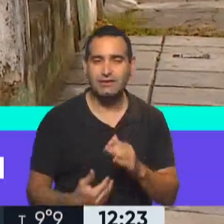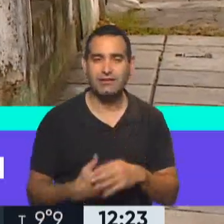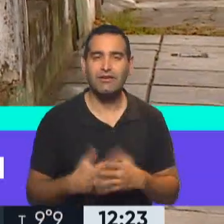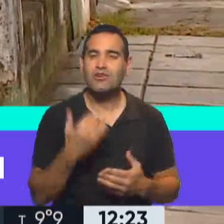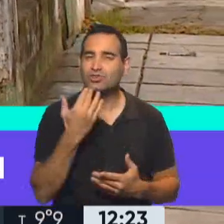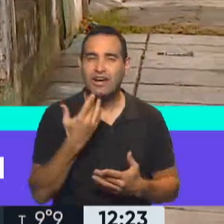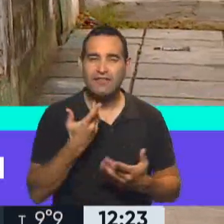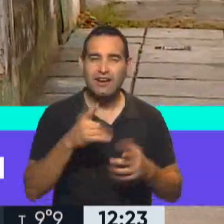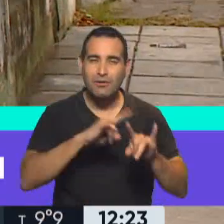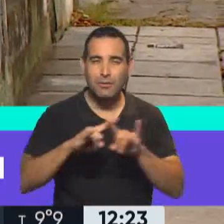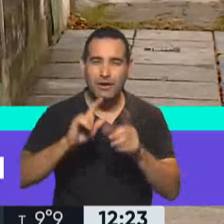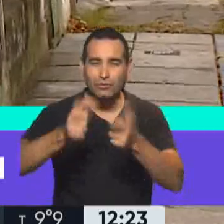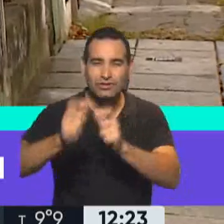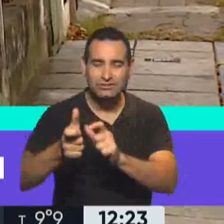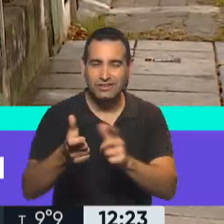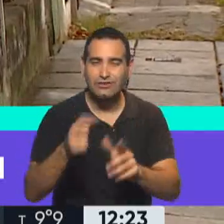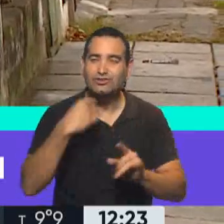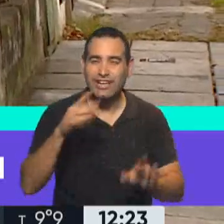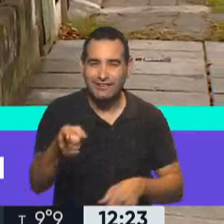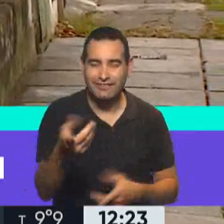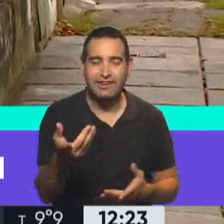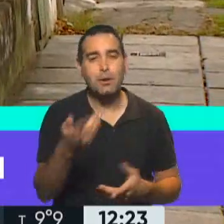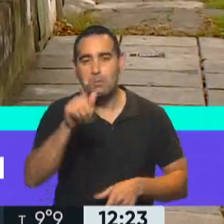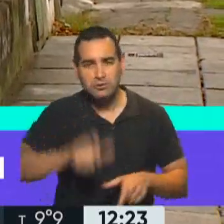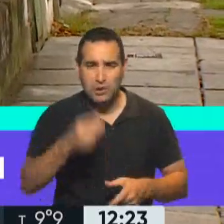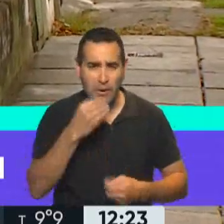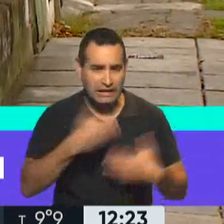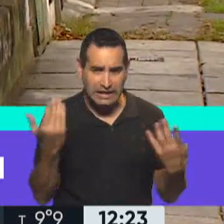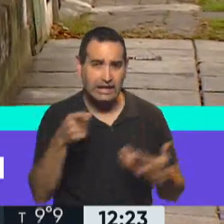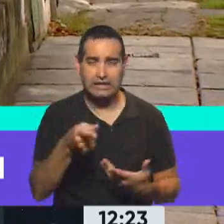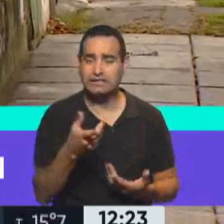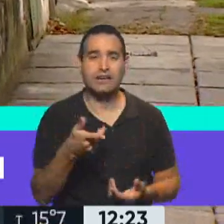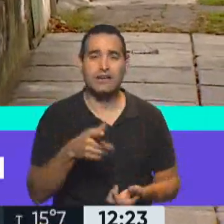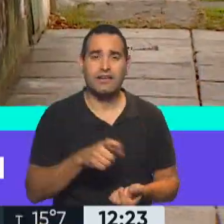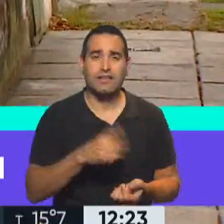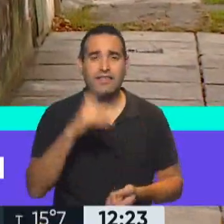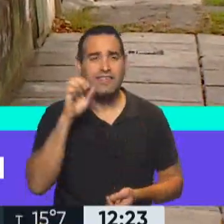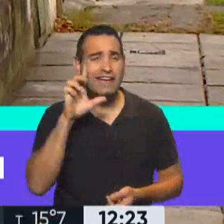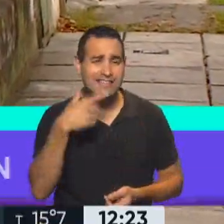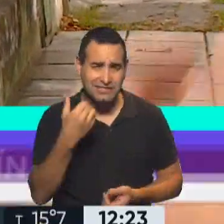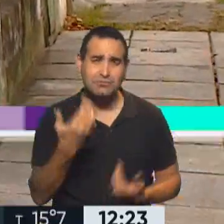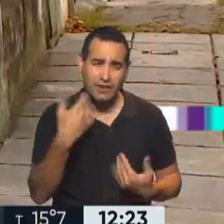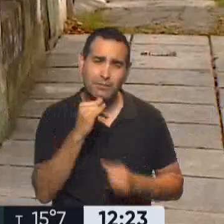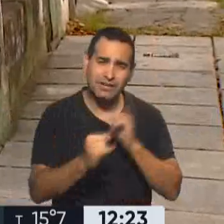que se actualizó la página, inclusive ahora. Cualquier persona que se hace diálisis se puede aclarar que se hace